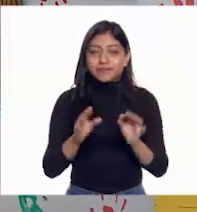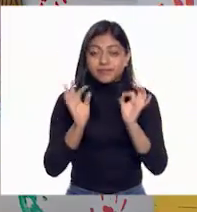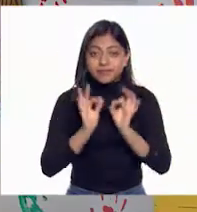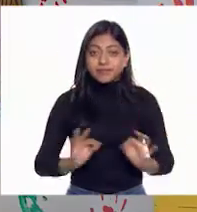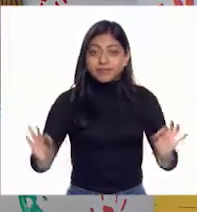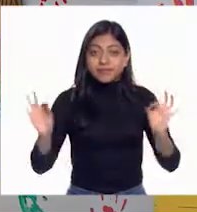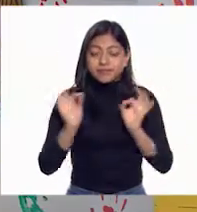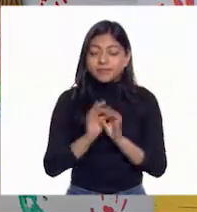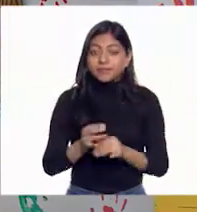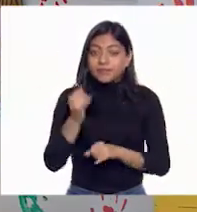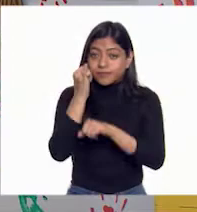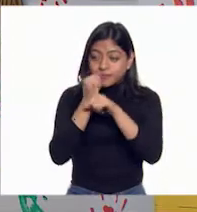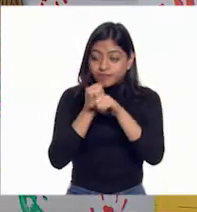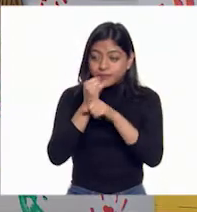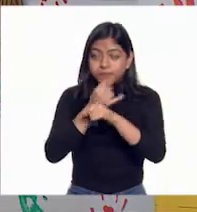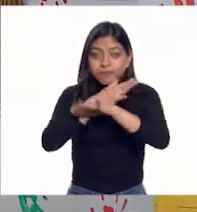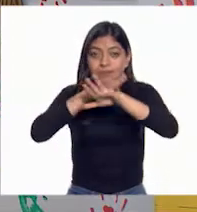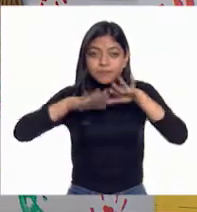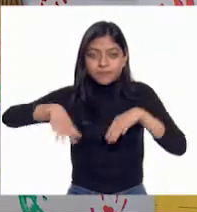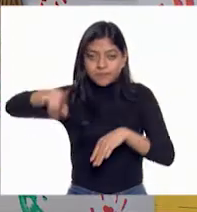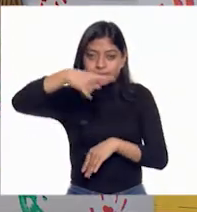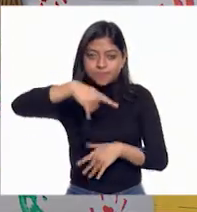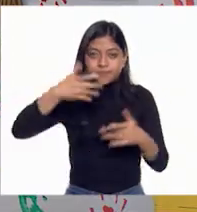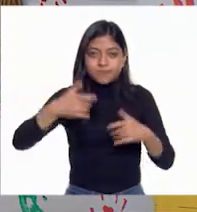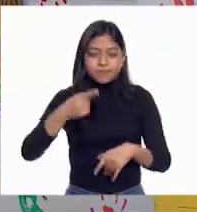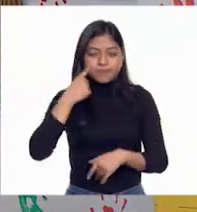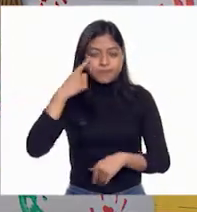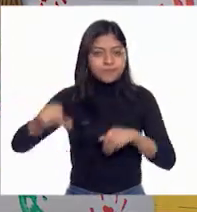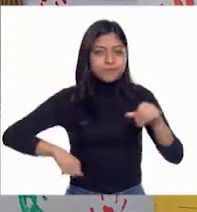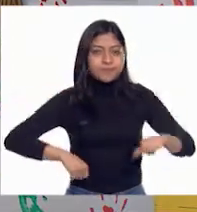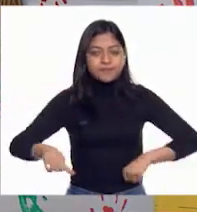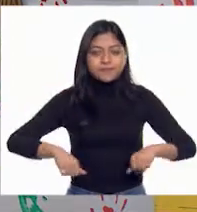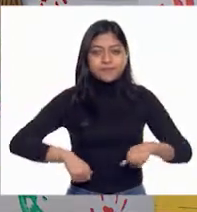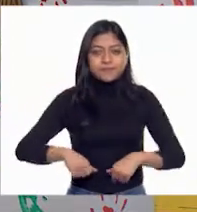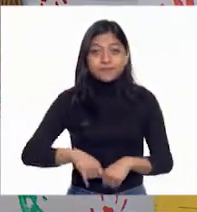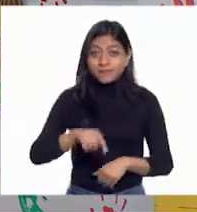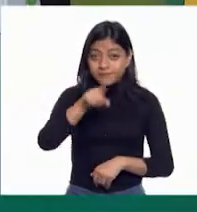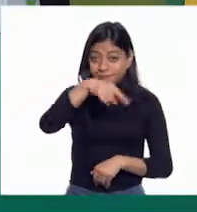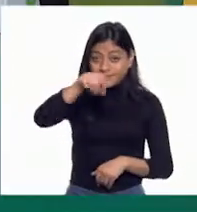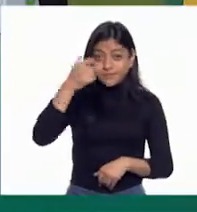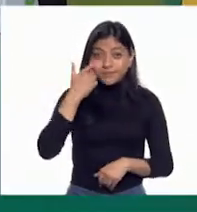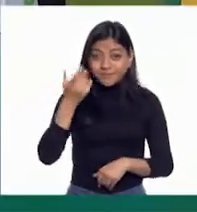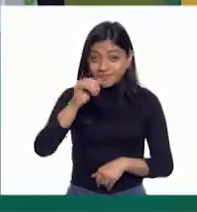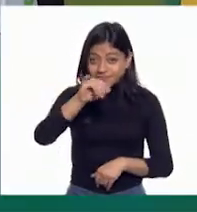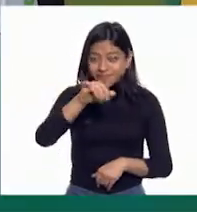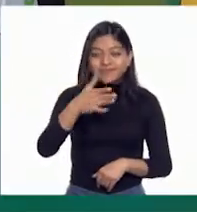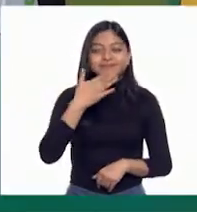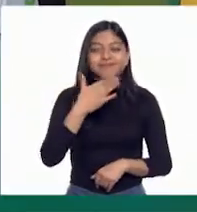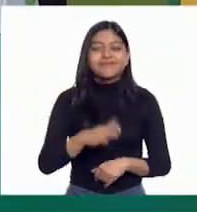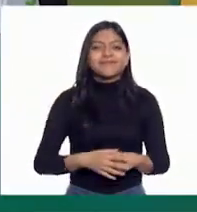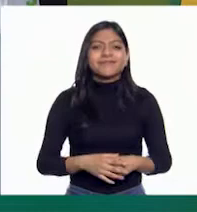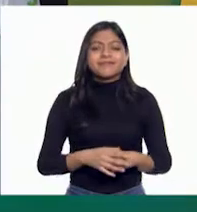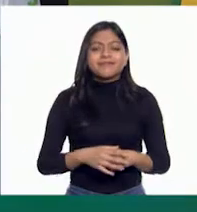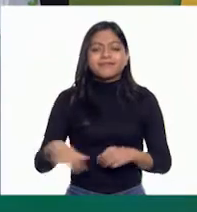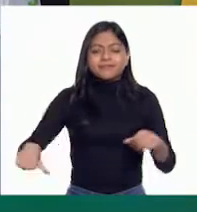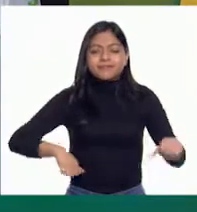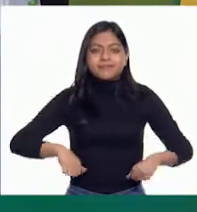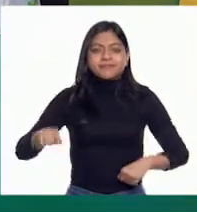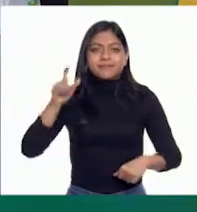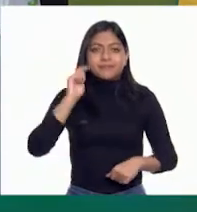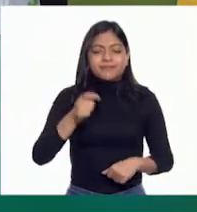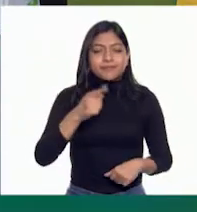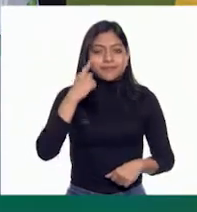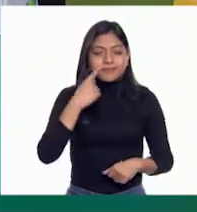importancia de la información, vamos a realizar la siguiente actividad. ¿Qué les parece? ¡Sí! Muy bien. Se trata de completar una